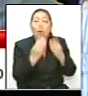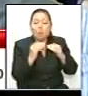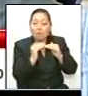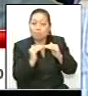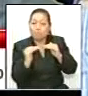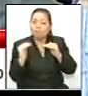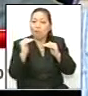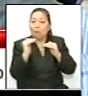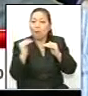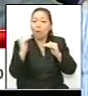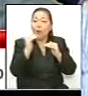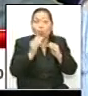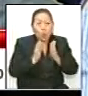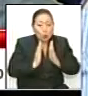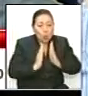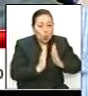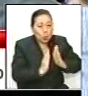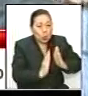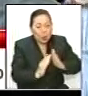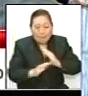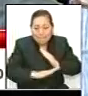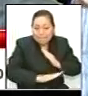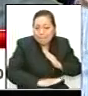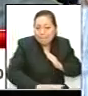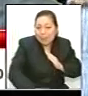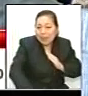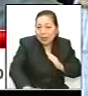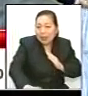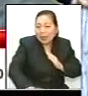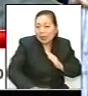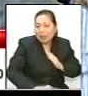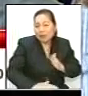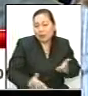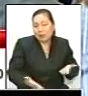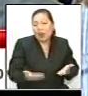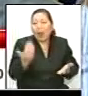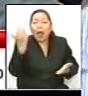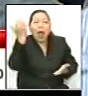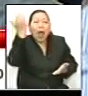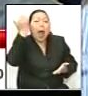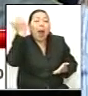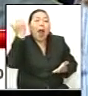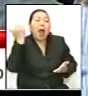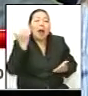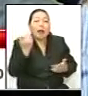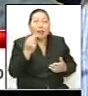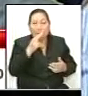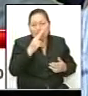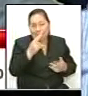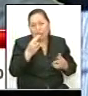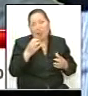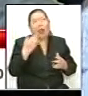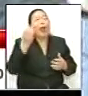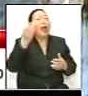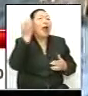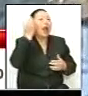andenes, canales, pisos y otros de época prehispánica, republicana y